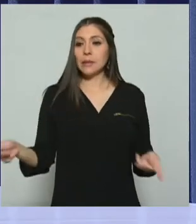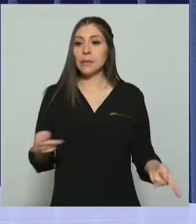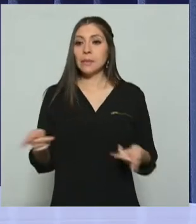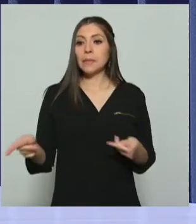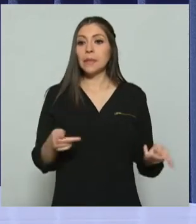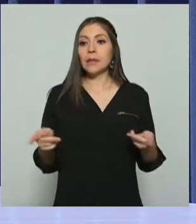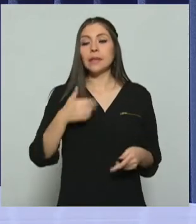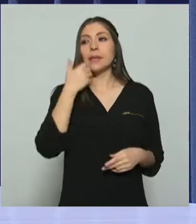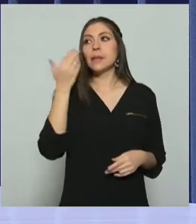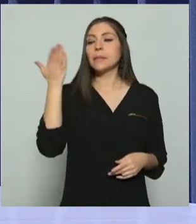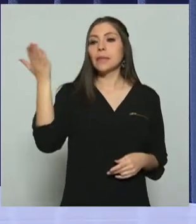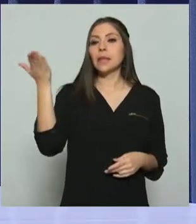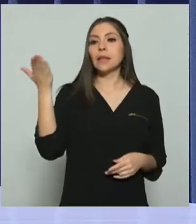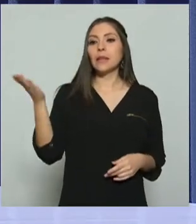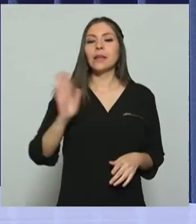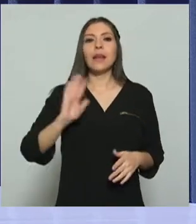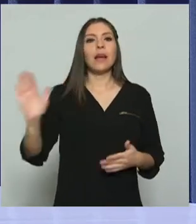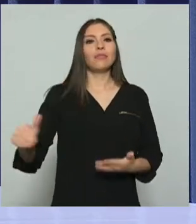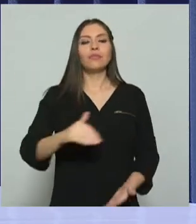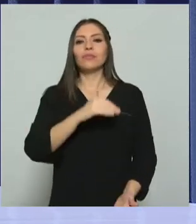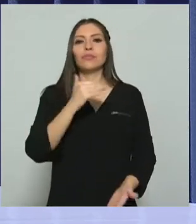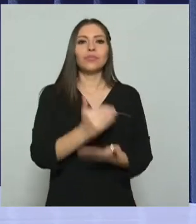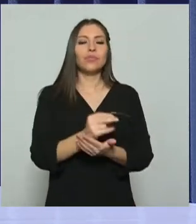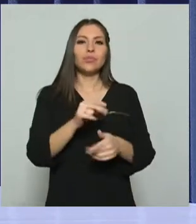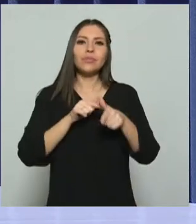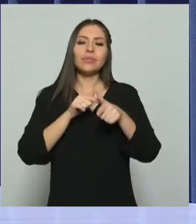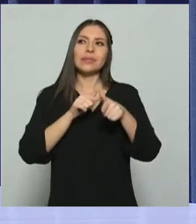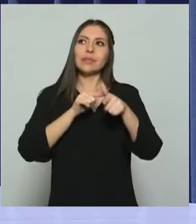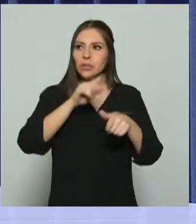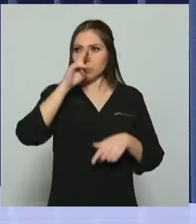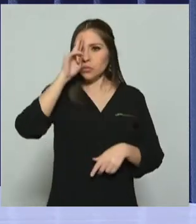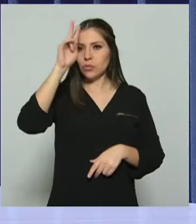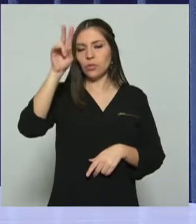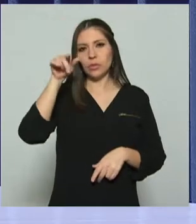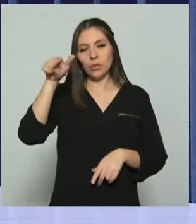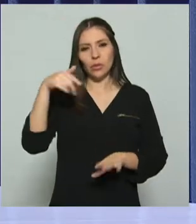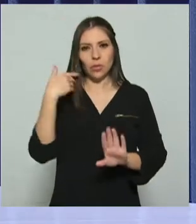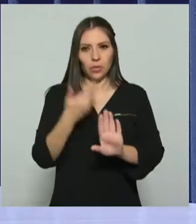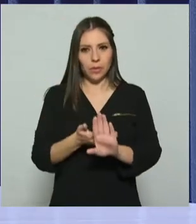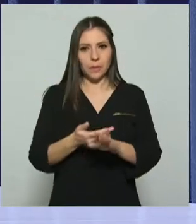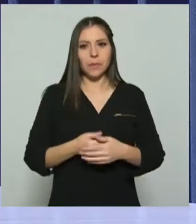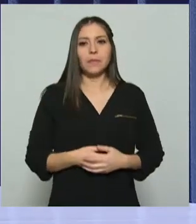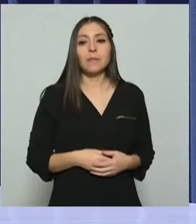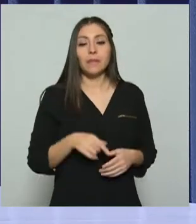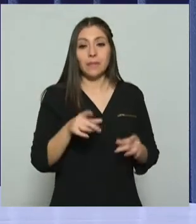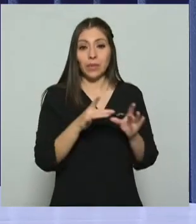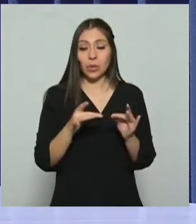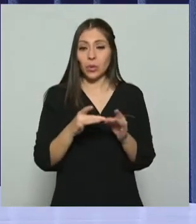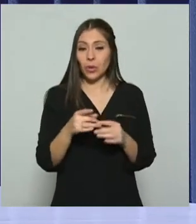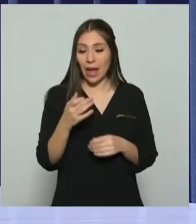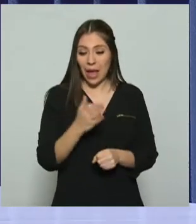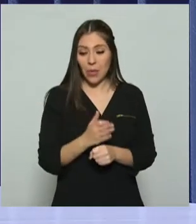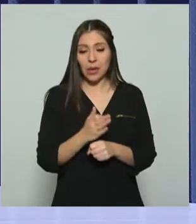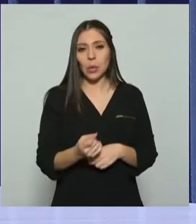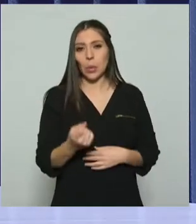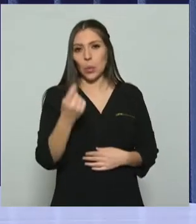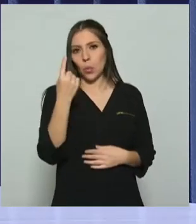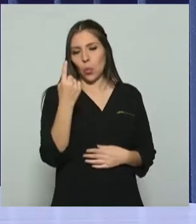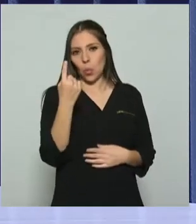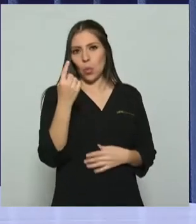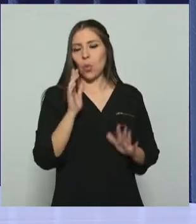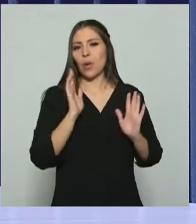exigiendo ya un freno a la violencia que se registra en su contra. Estamos hablando de tan solo un caso que ya cayó en manos de